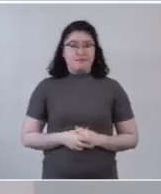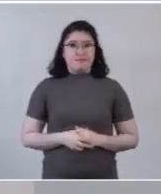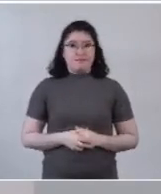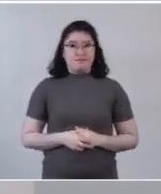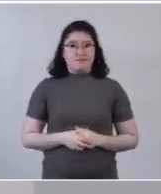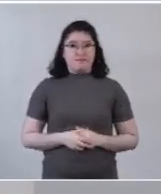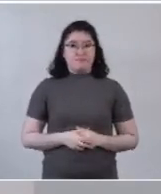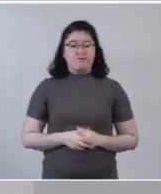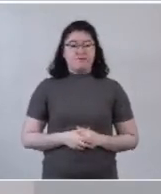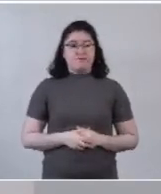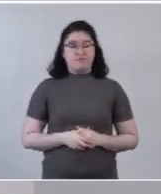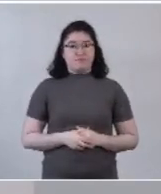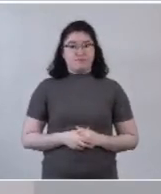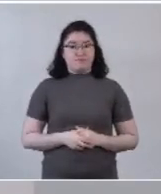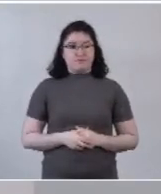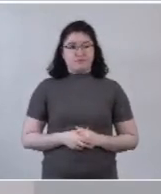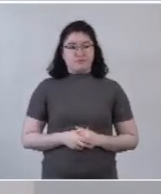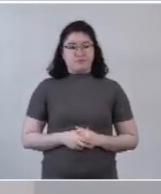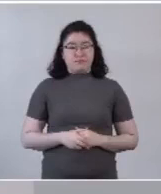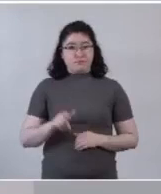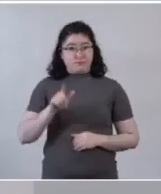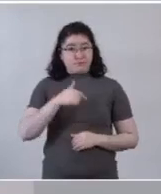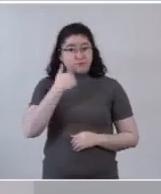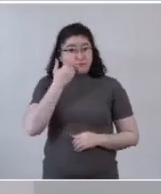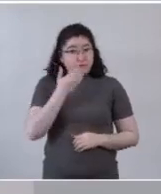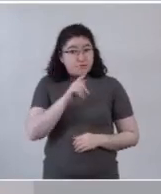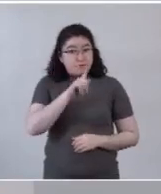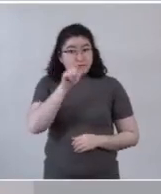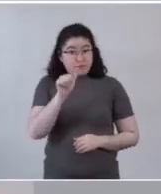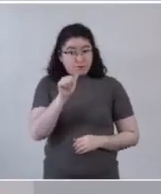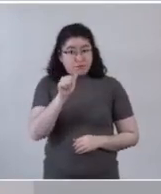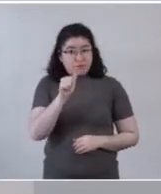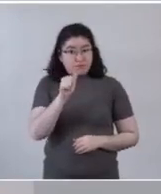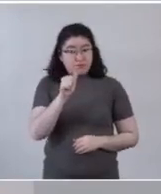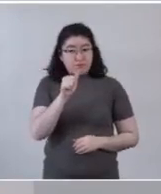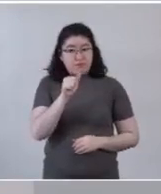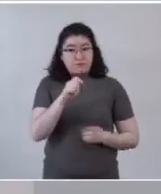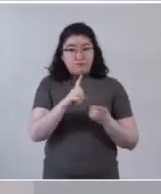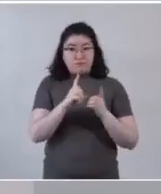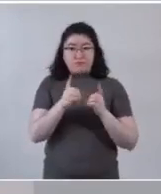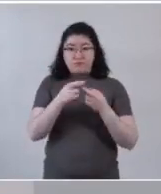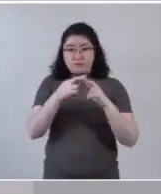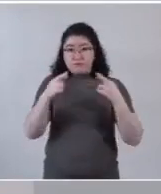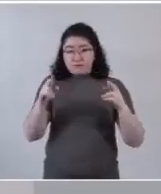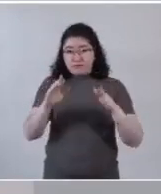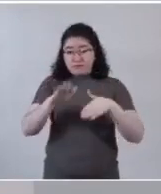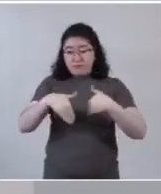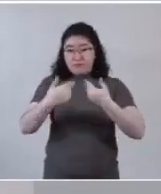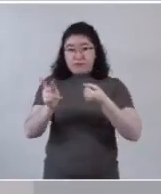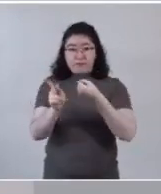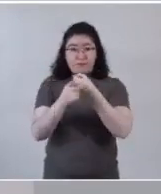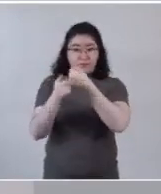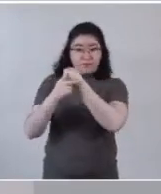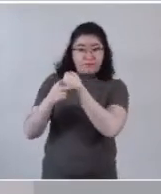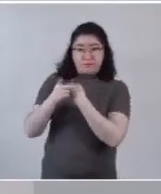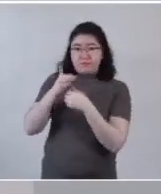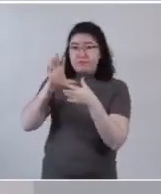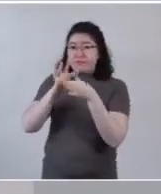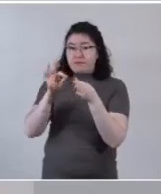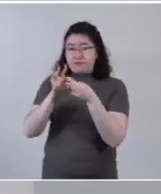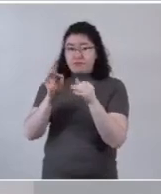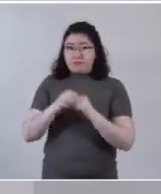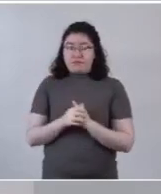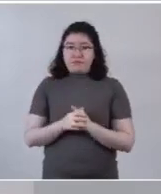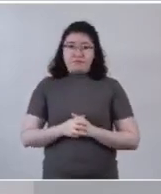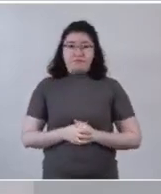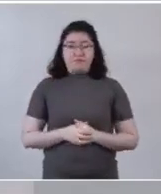Bueno, si quieres que nos comente Relaciones Exteriores, porque ha habido un equipamiento muy importante que ha llegado. No me